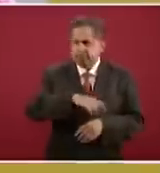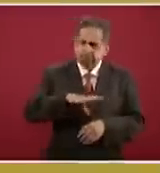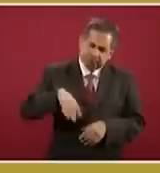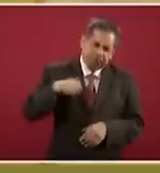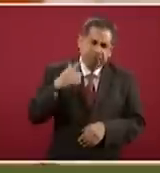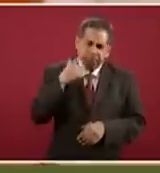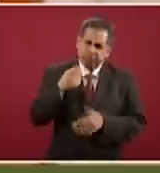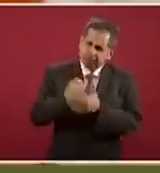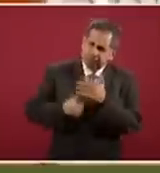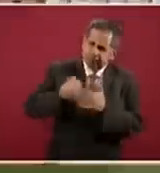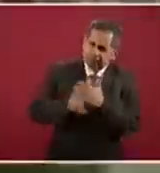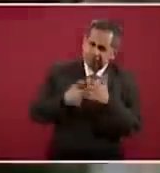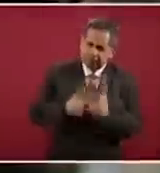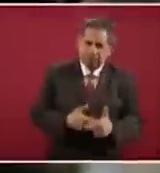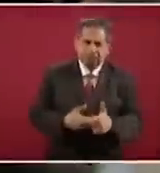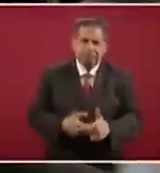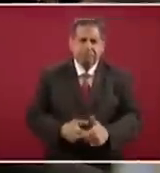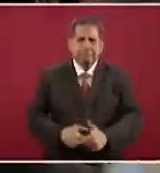sigue.